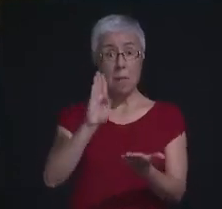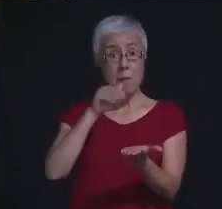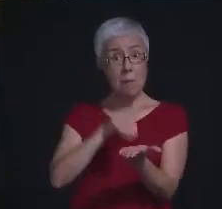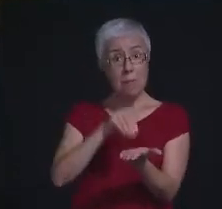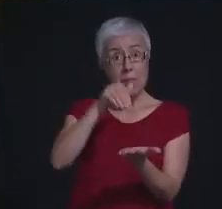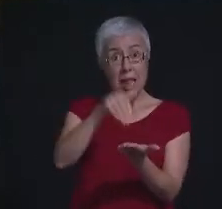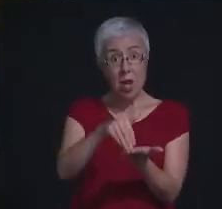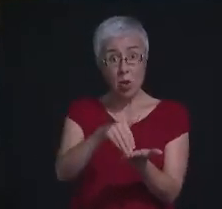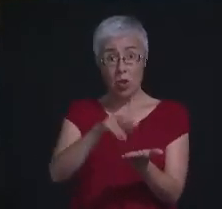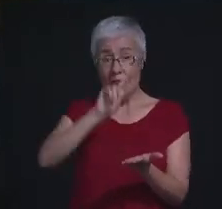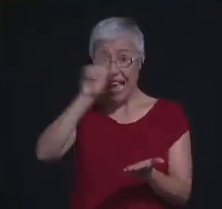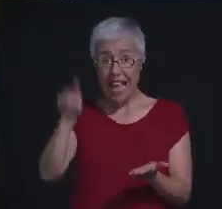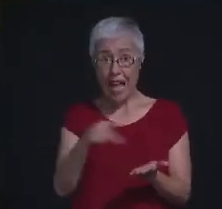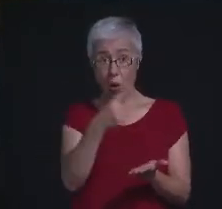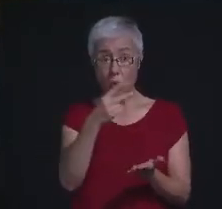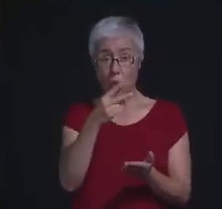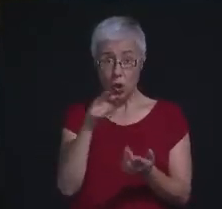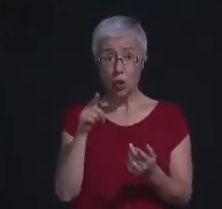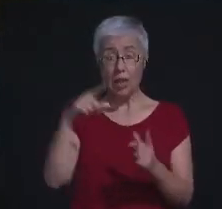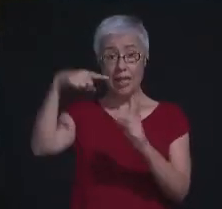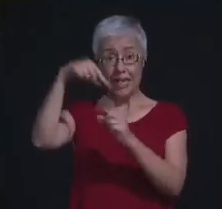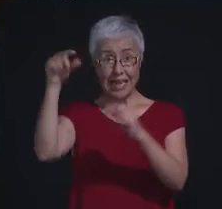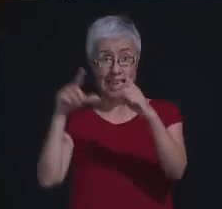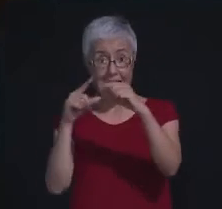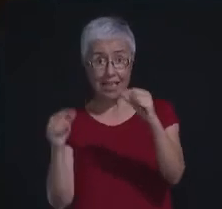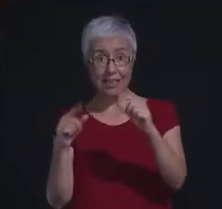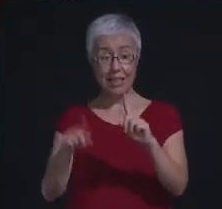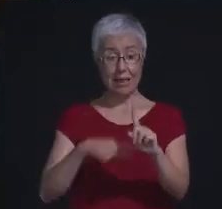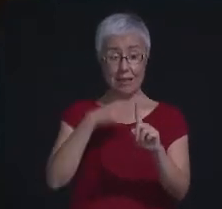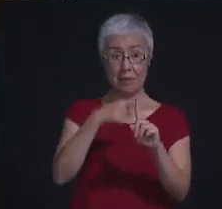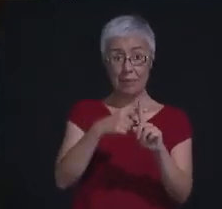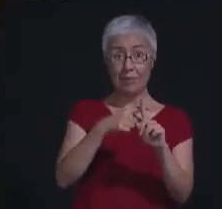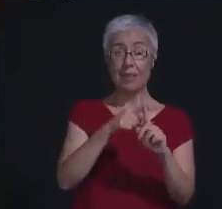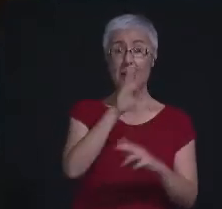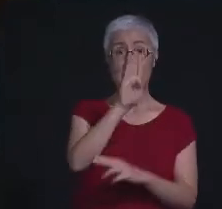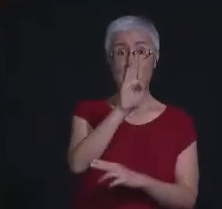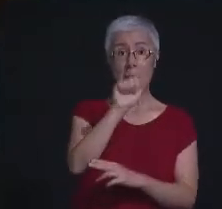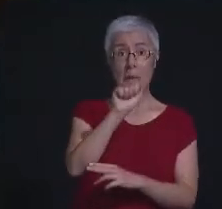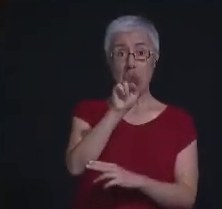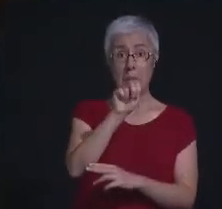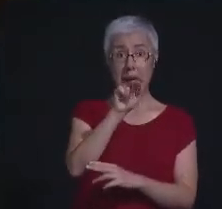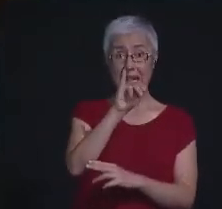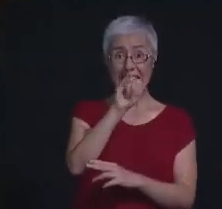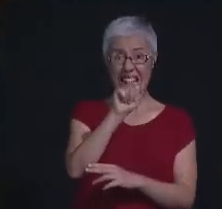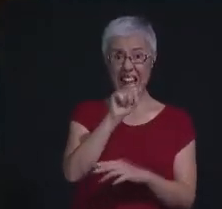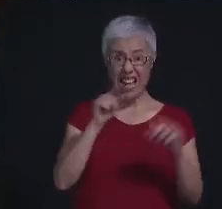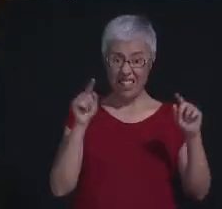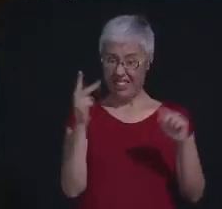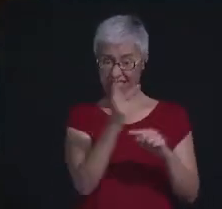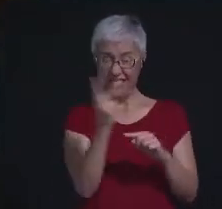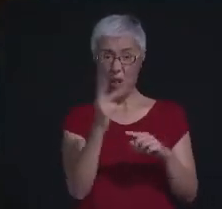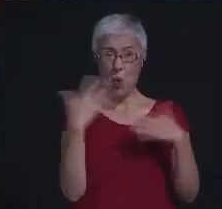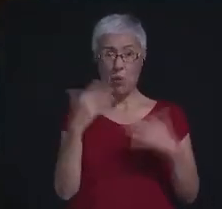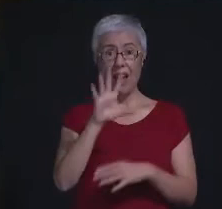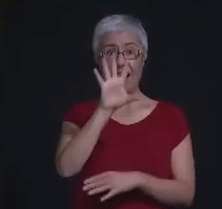de euros de activos de CaixaBank más los 180 de Bankia, todos ellos que representan el 50% del